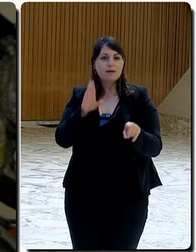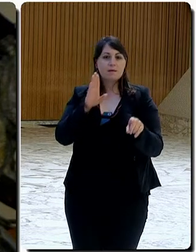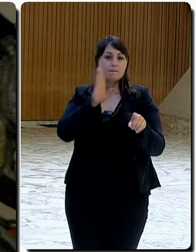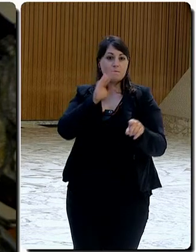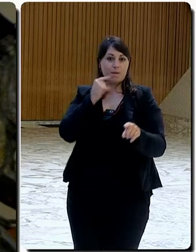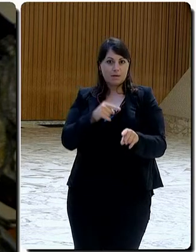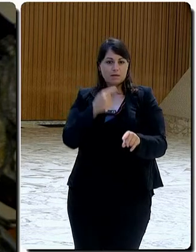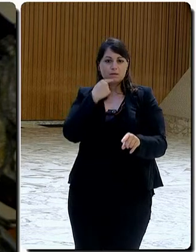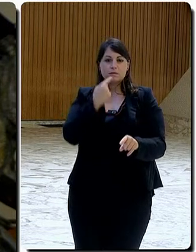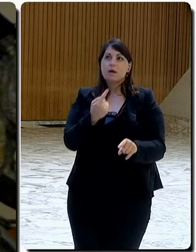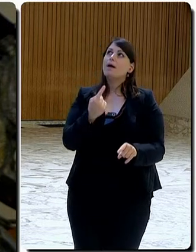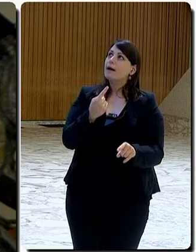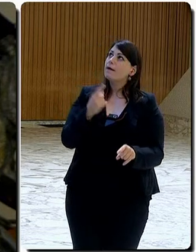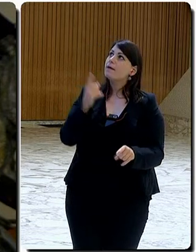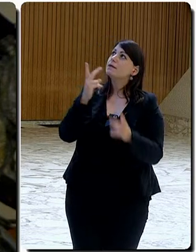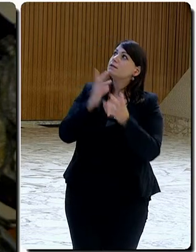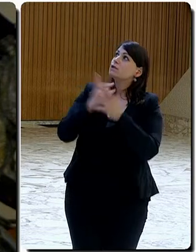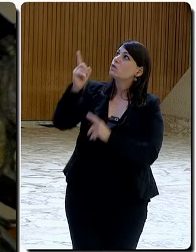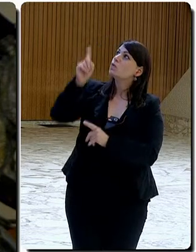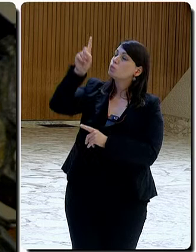talento, aquí tienes dos.